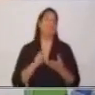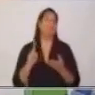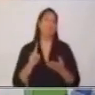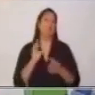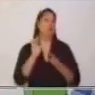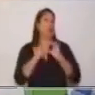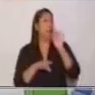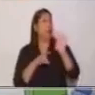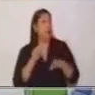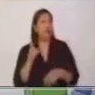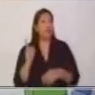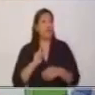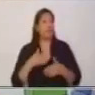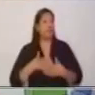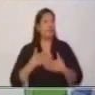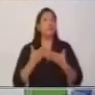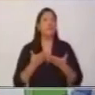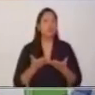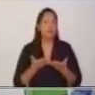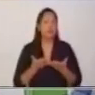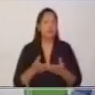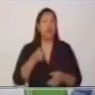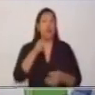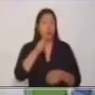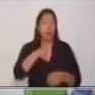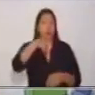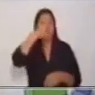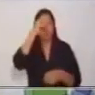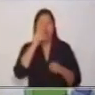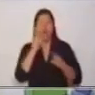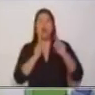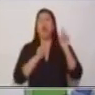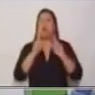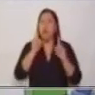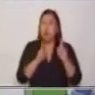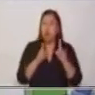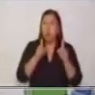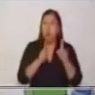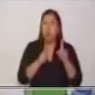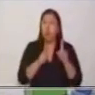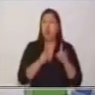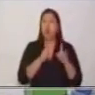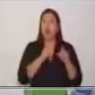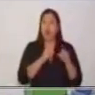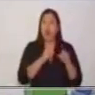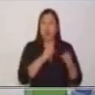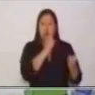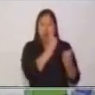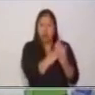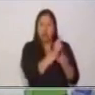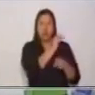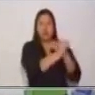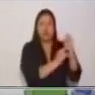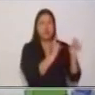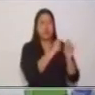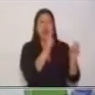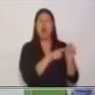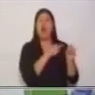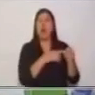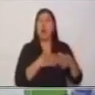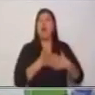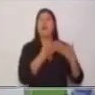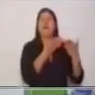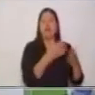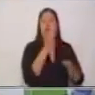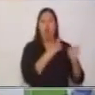a poder diferenciar datos confiables de datos simplemente inventados o dados al